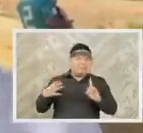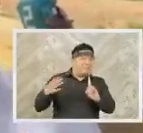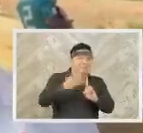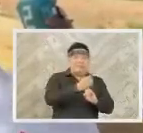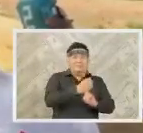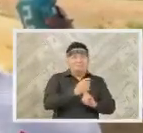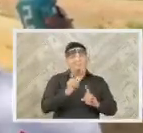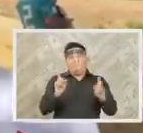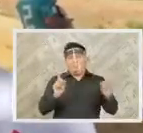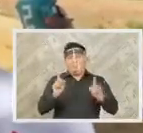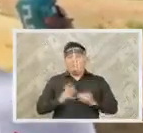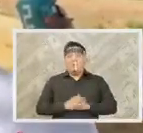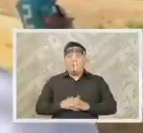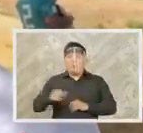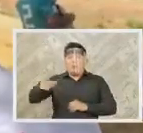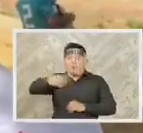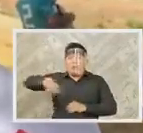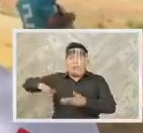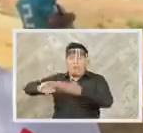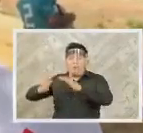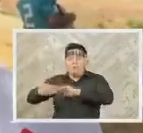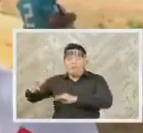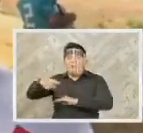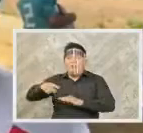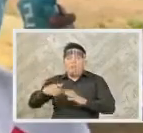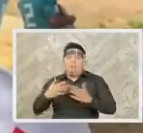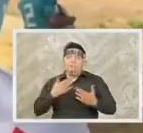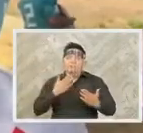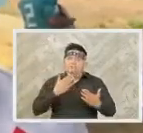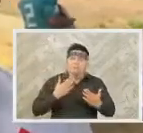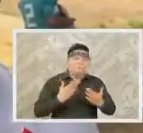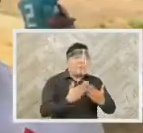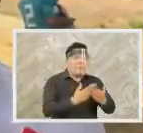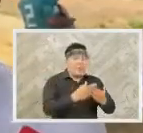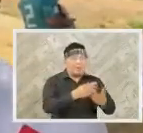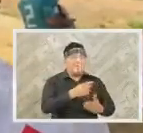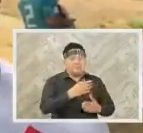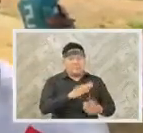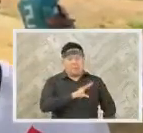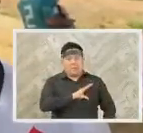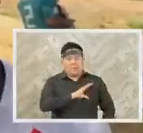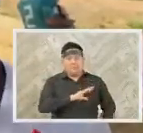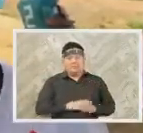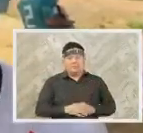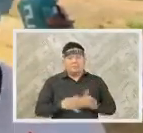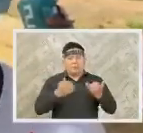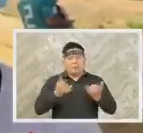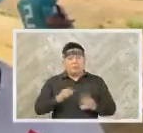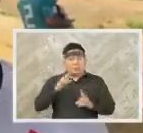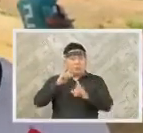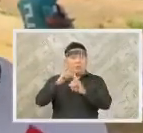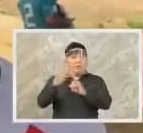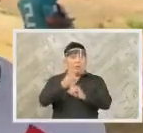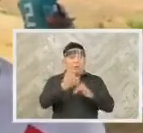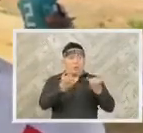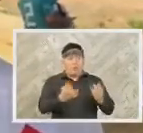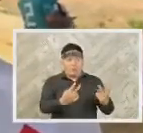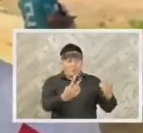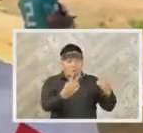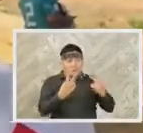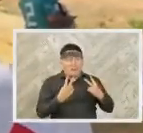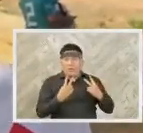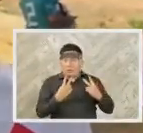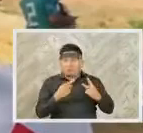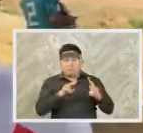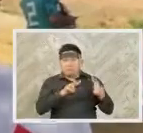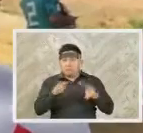Estamos, la comunidad está muy agradecida y en realidad pues esto es un logro que usted haya puesto los ojos en esta comunidad, porque